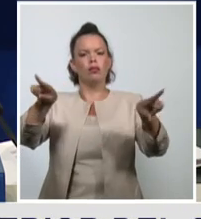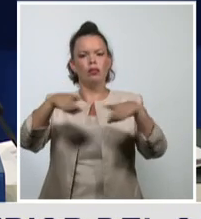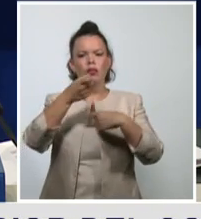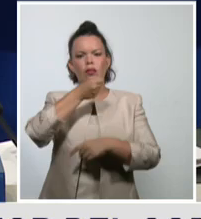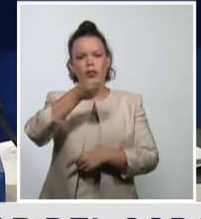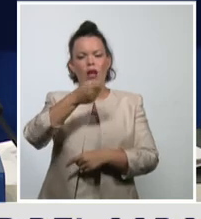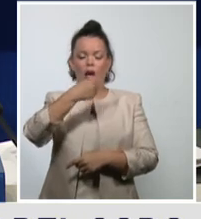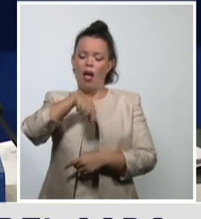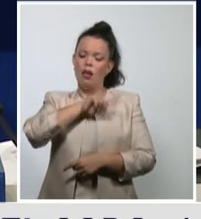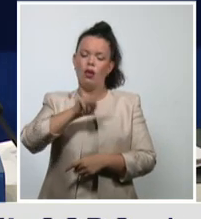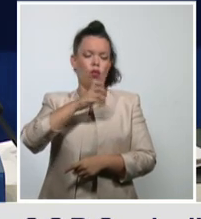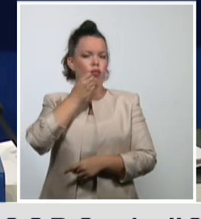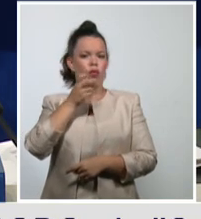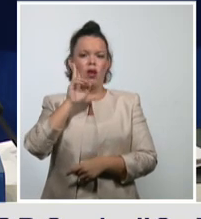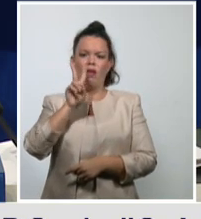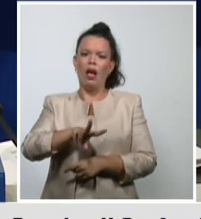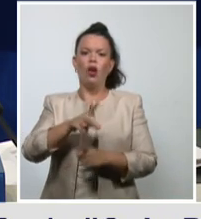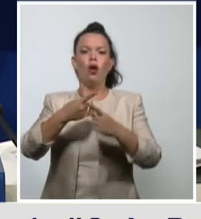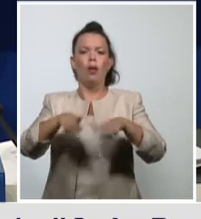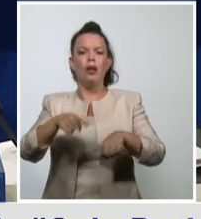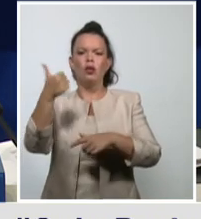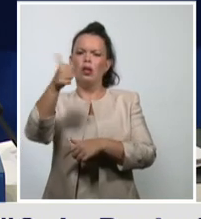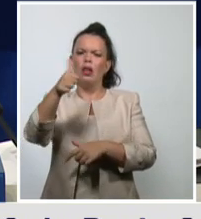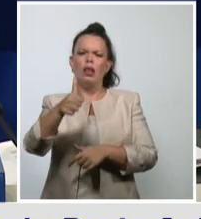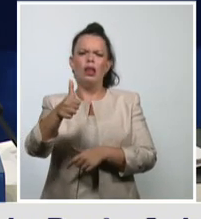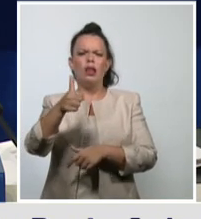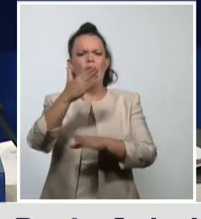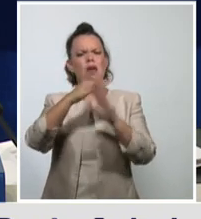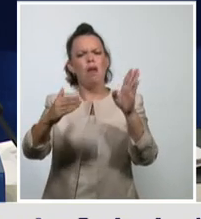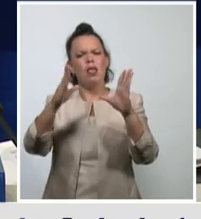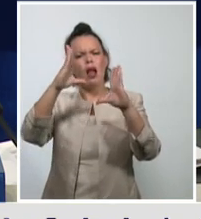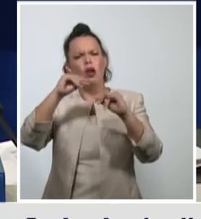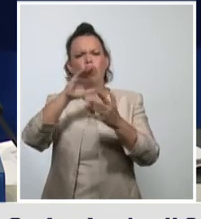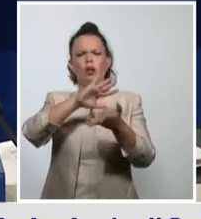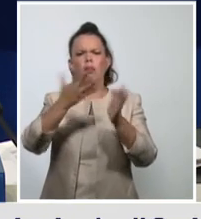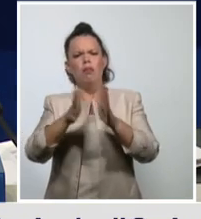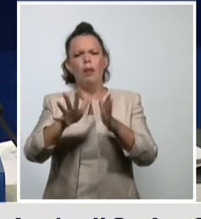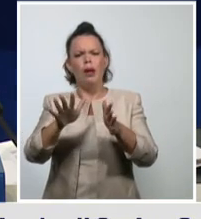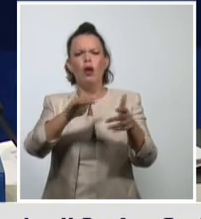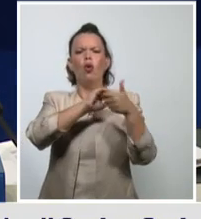como a las 10:30 de la noche un compañero de trabajo me la enseñó